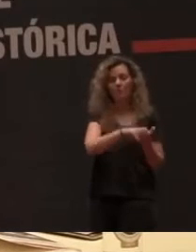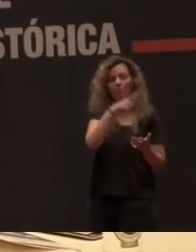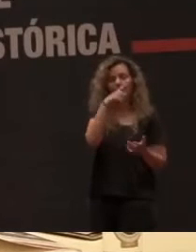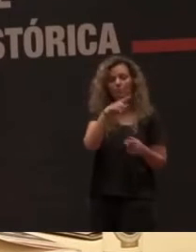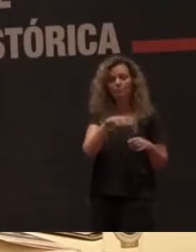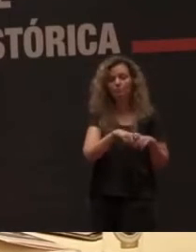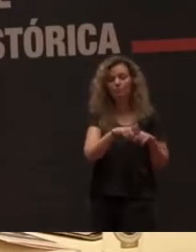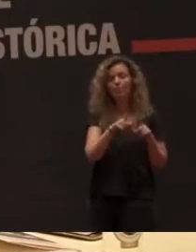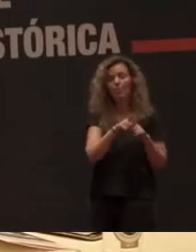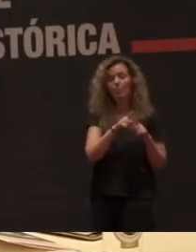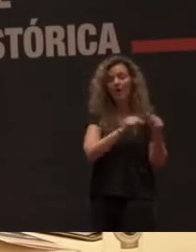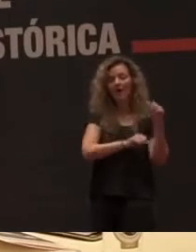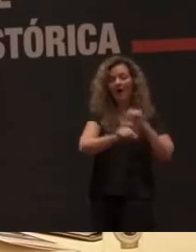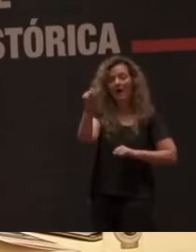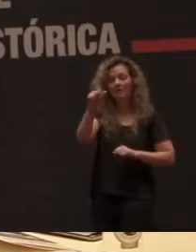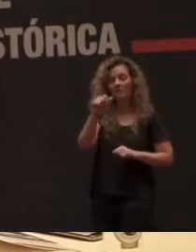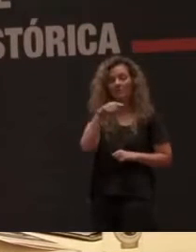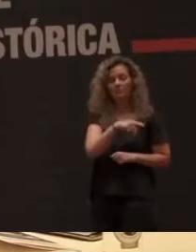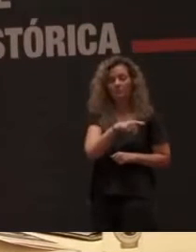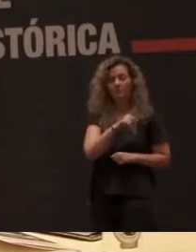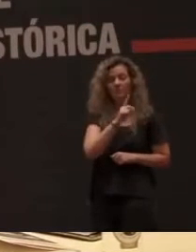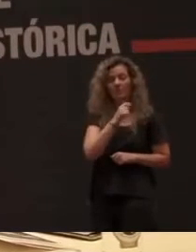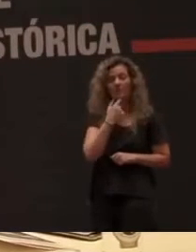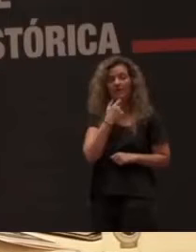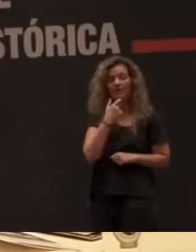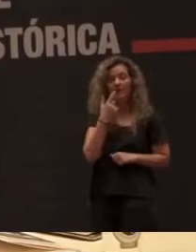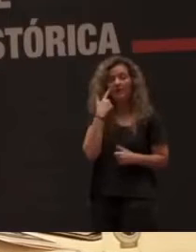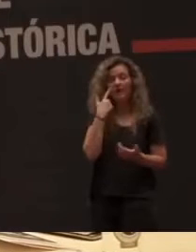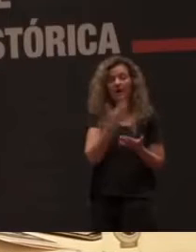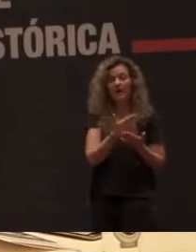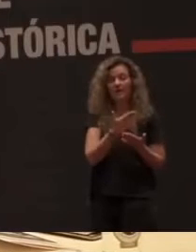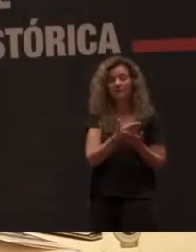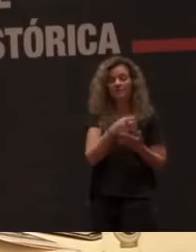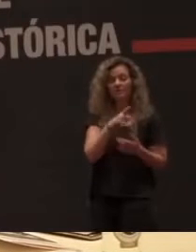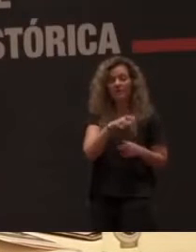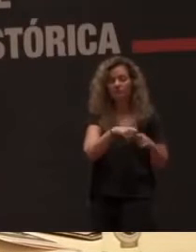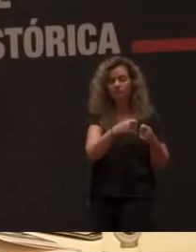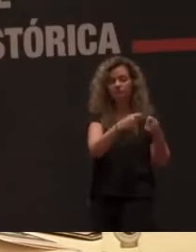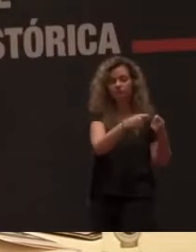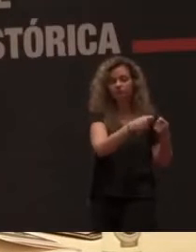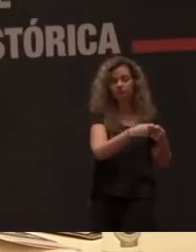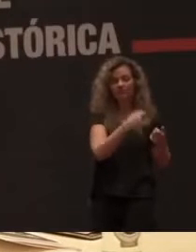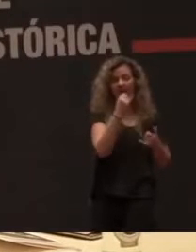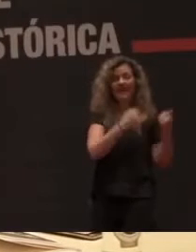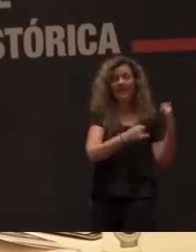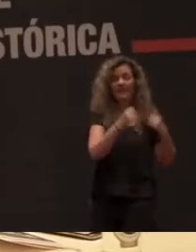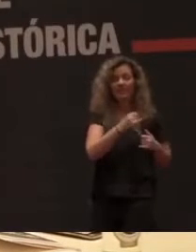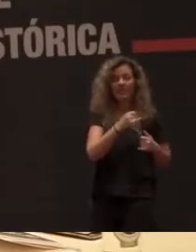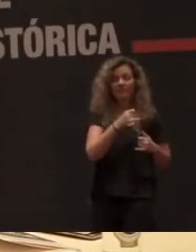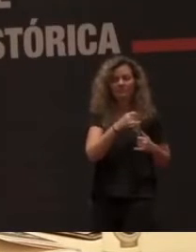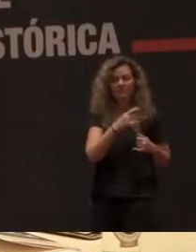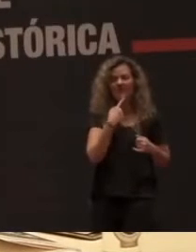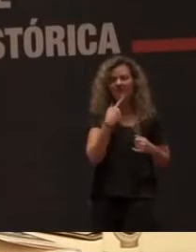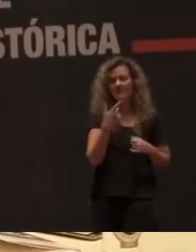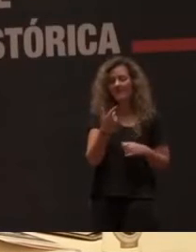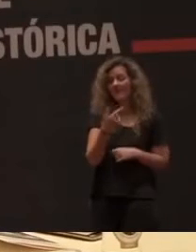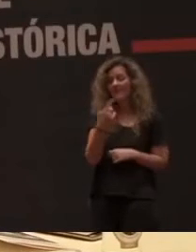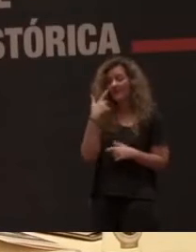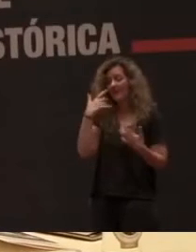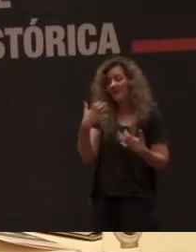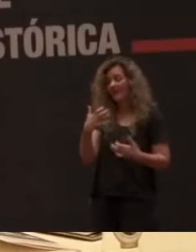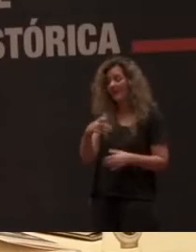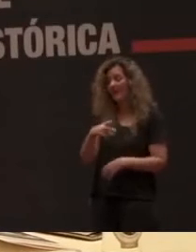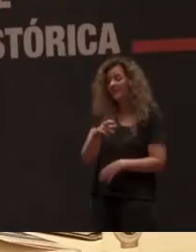inflexión para ese futuro do réxime, aproximando as súas primeiras sendas de la caída definitiva da dictadura. Con